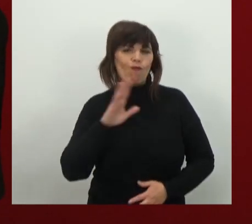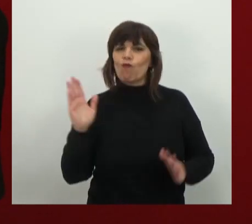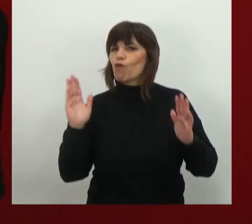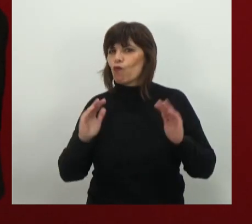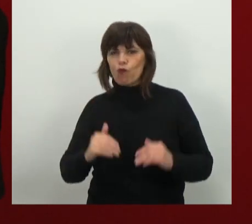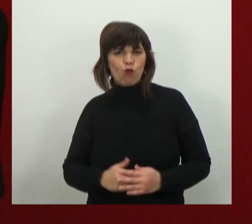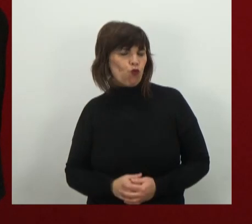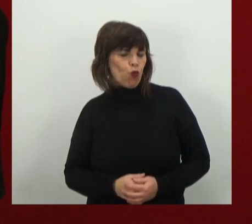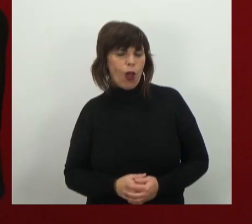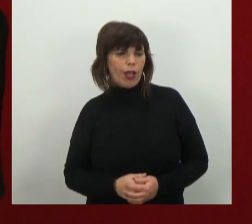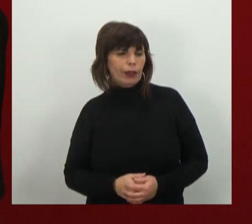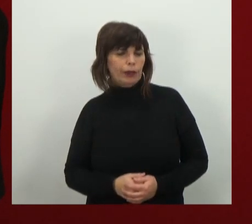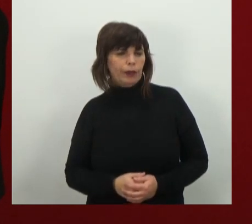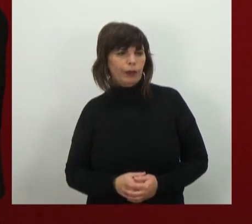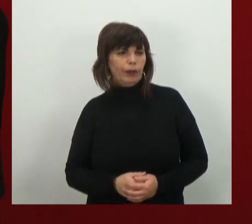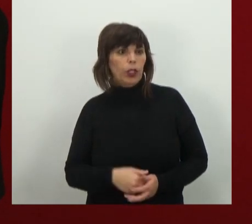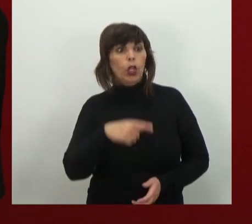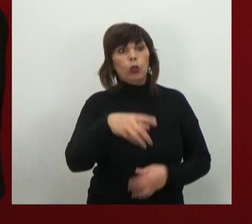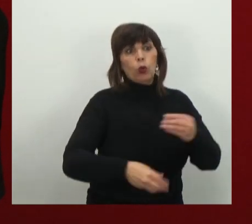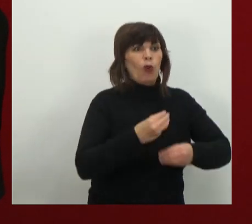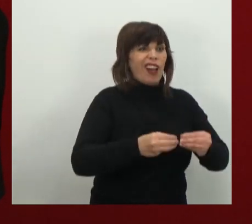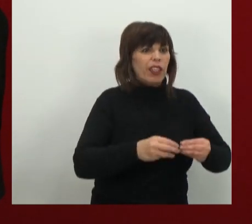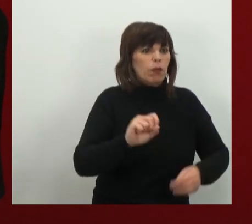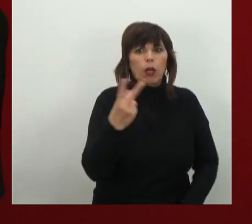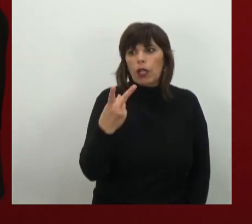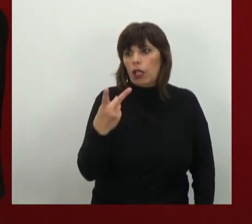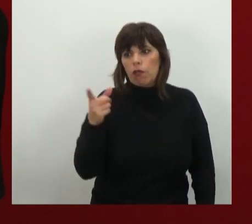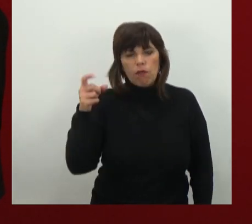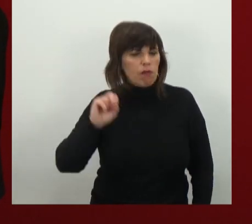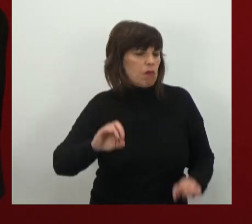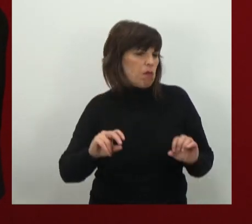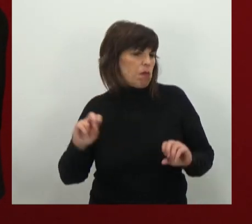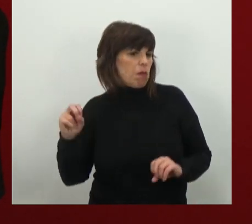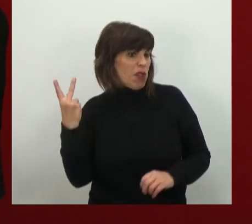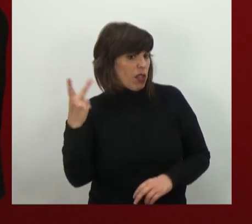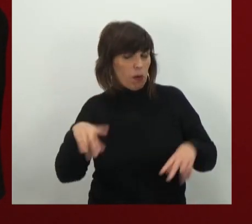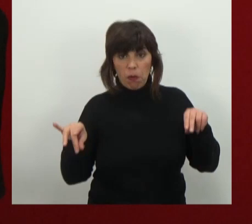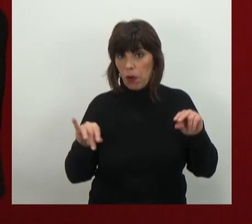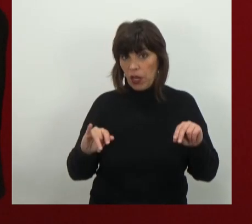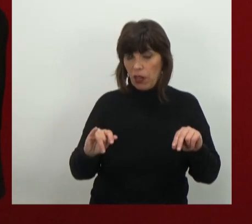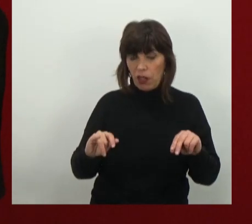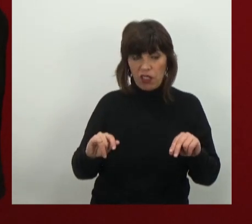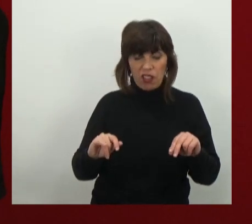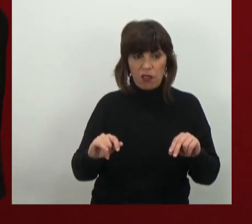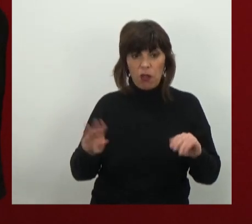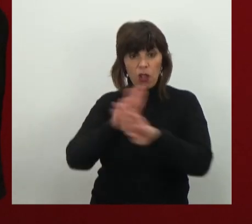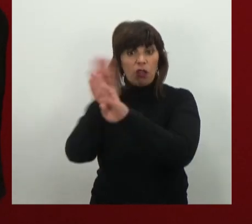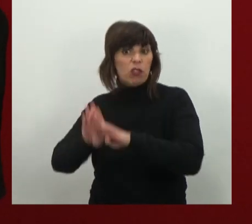Cuando no encuentras ningún sentido en lo que haces. Cuando no ves ningún resultado en lo que